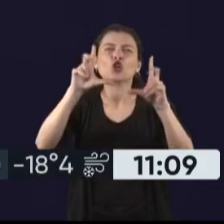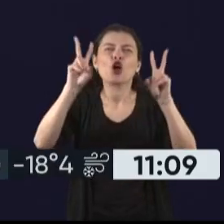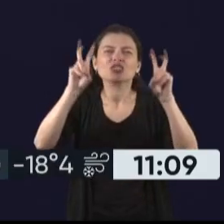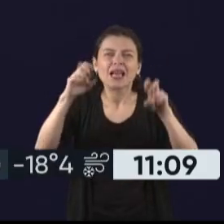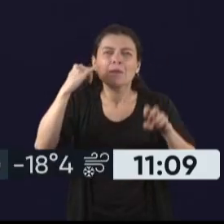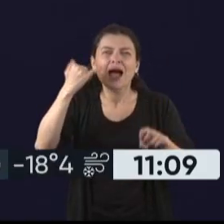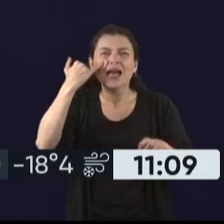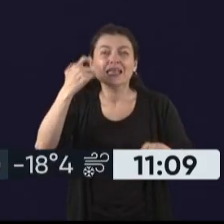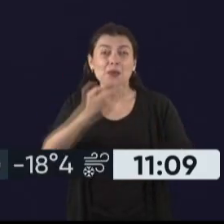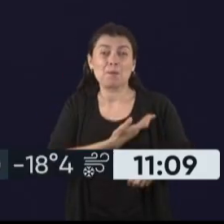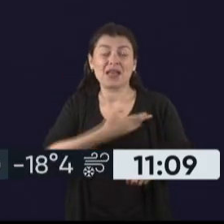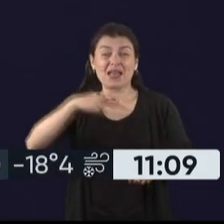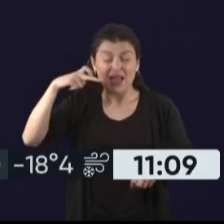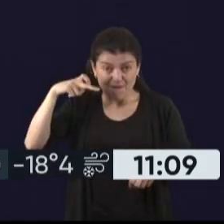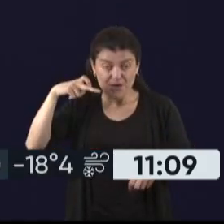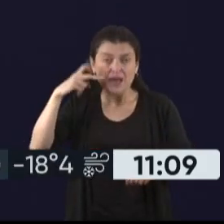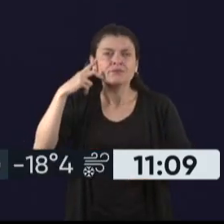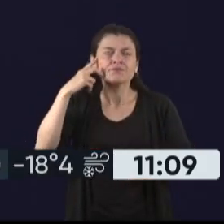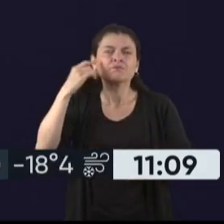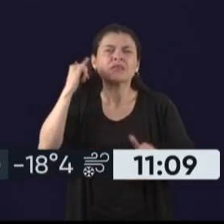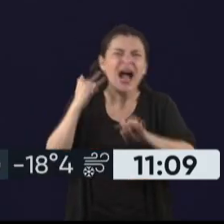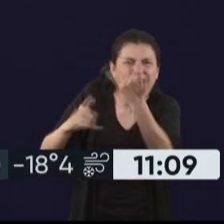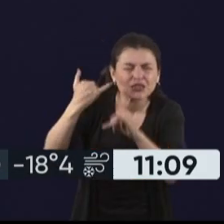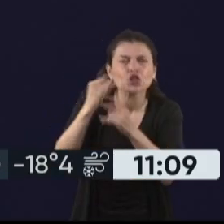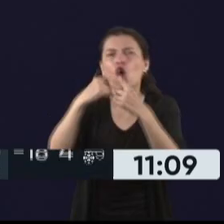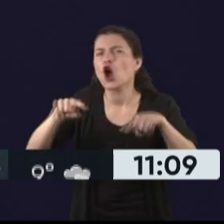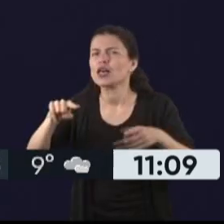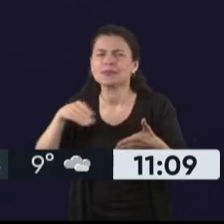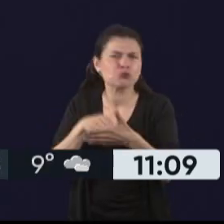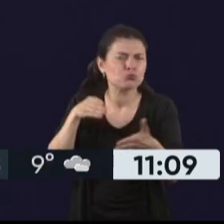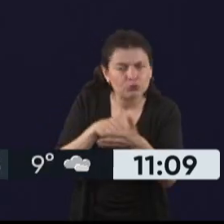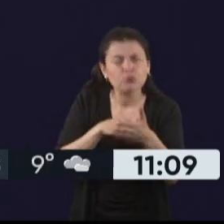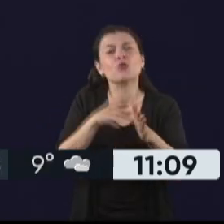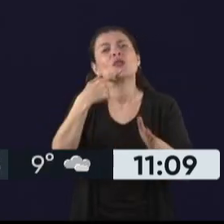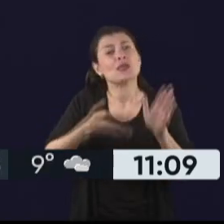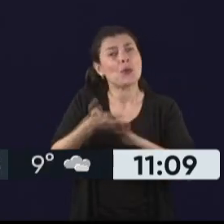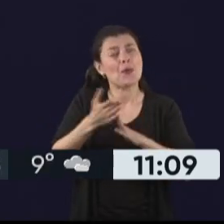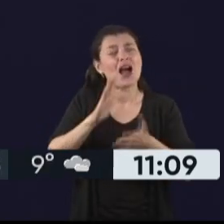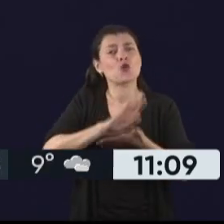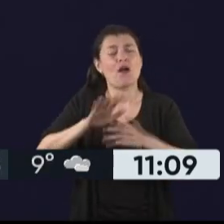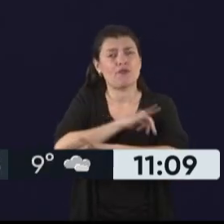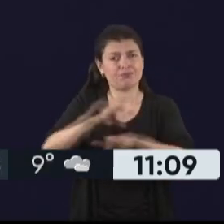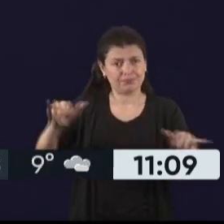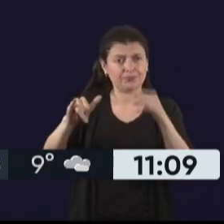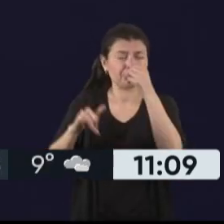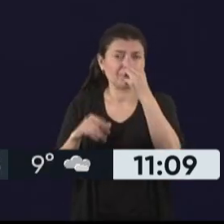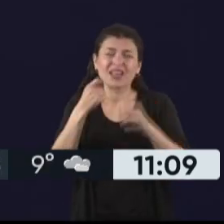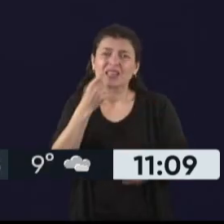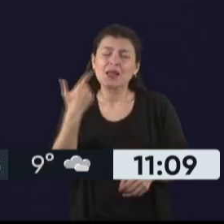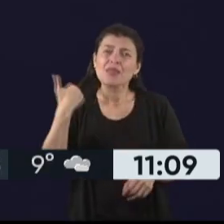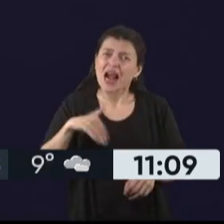y cuya ejecución esta gestión ya logró suspender previamente, la República Argentina recibió un